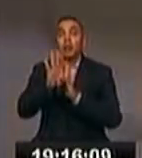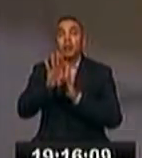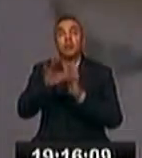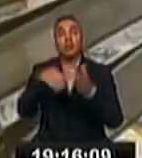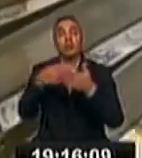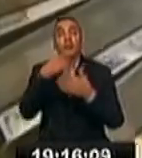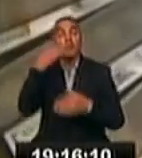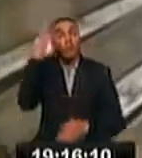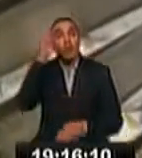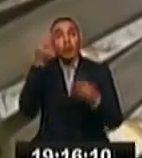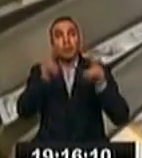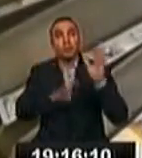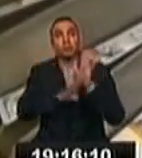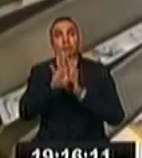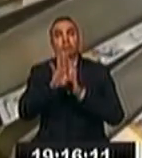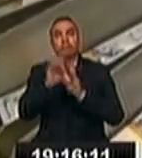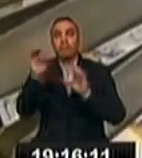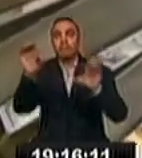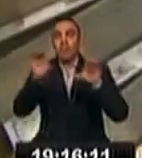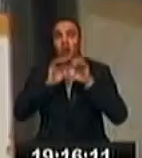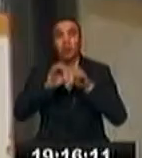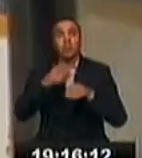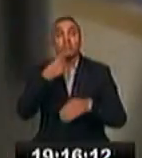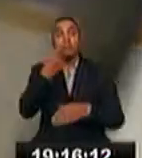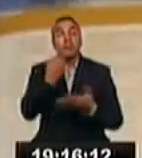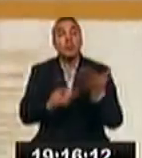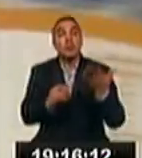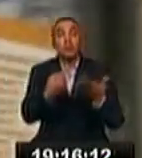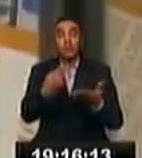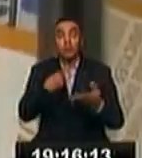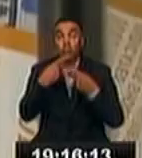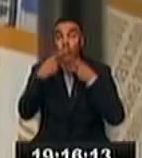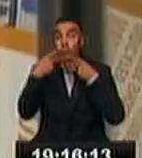Agencia Francesa de Desarrollo. Martínez enfatizó en